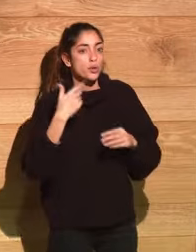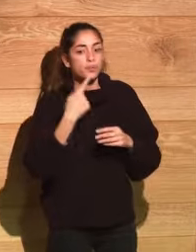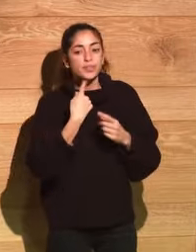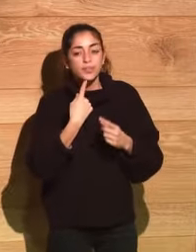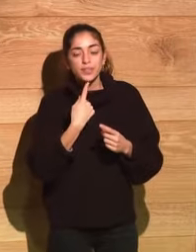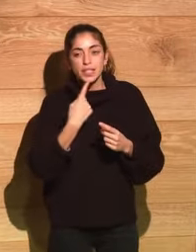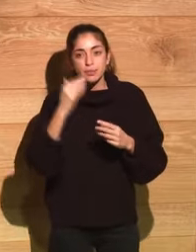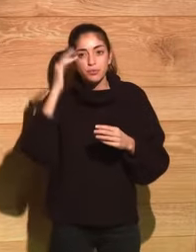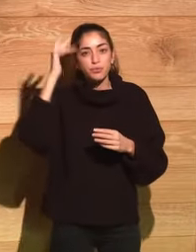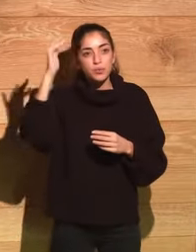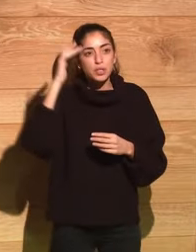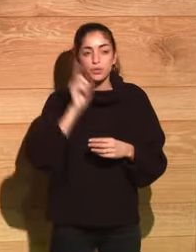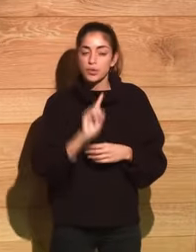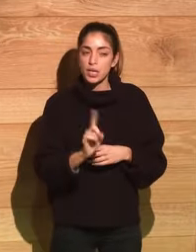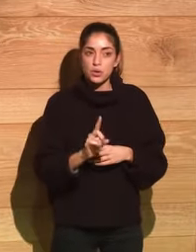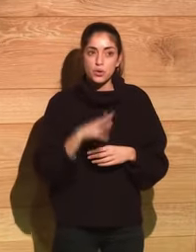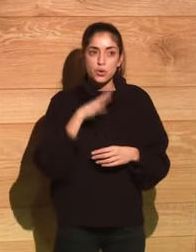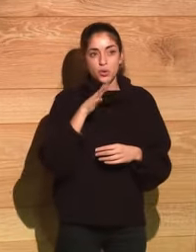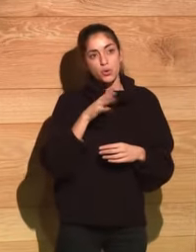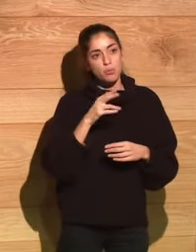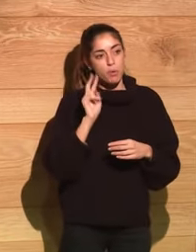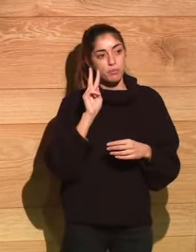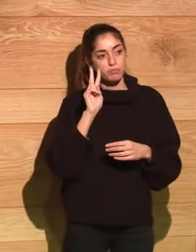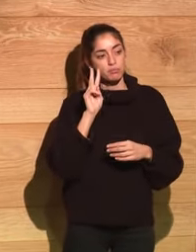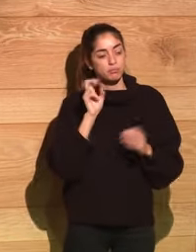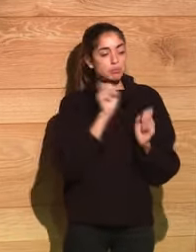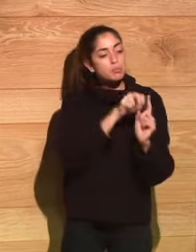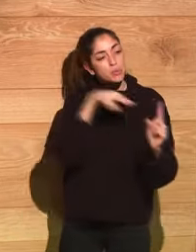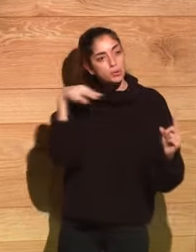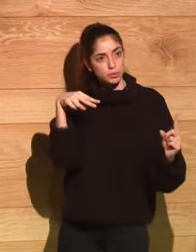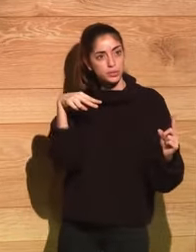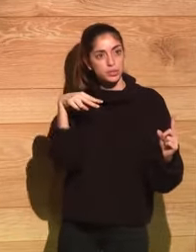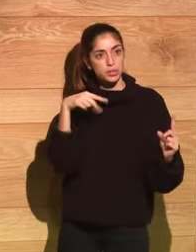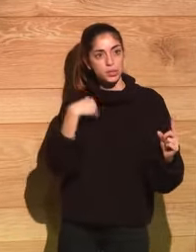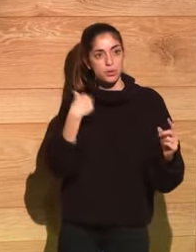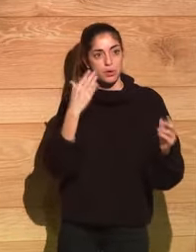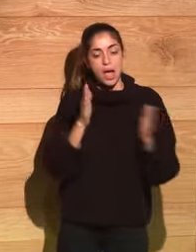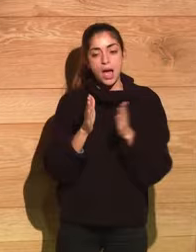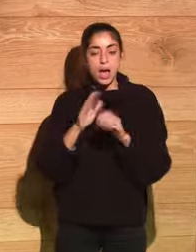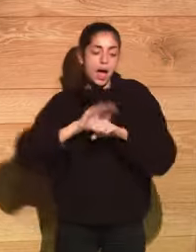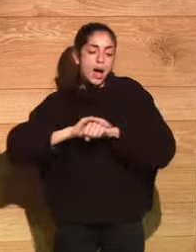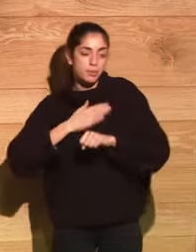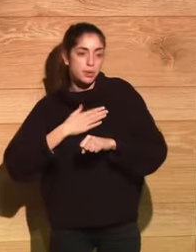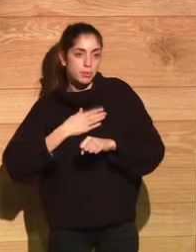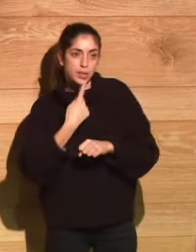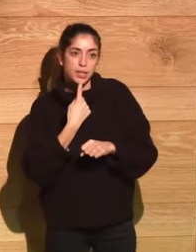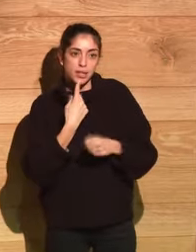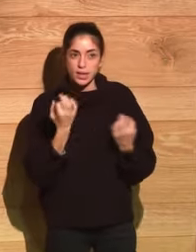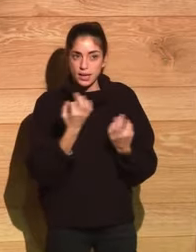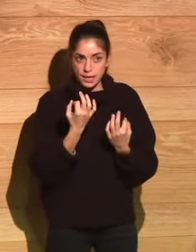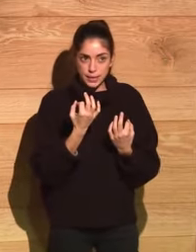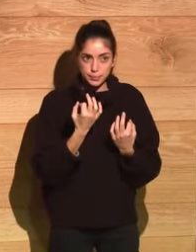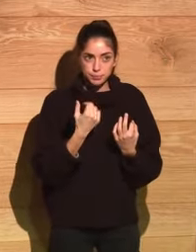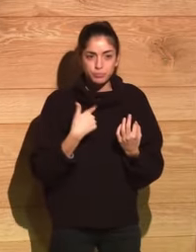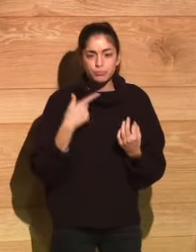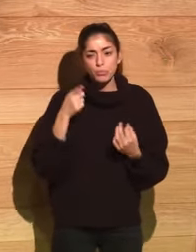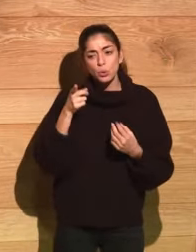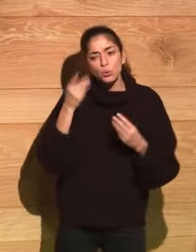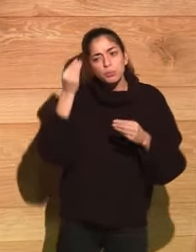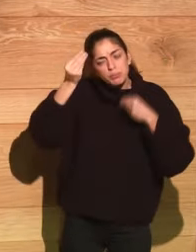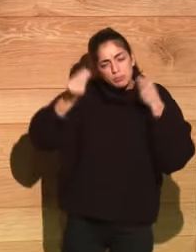llamaría visión de alguna manera. Tenía un amigo que decía siempre, ya siendo mayorcito, decía, ¿tú crees